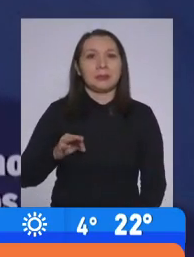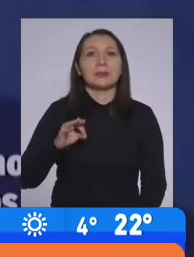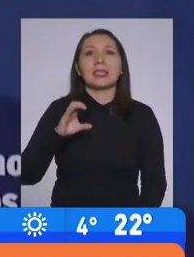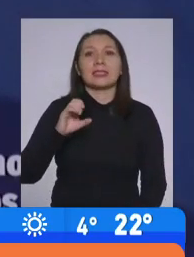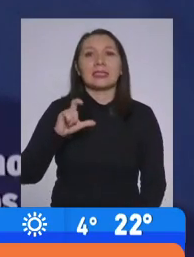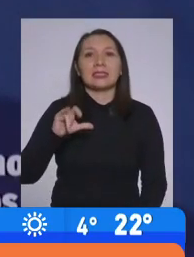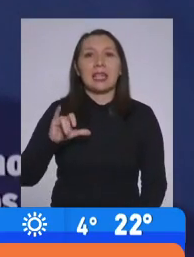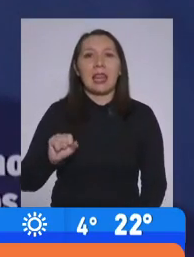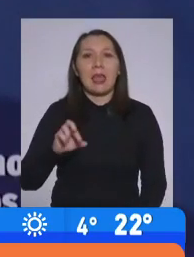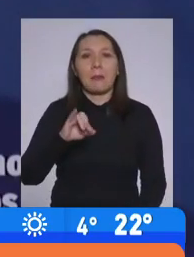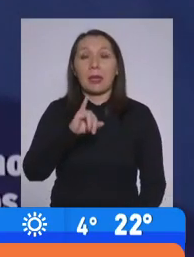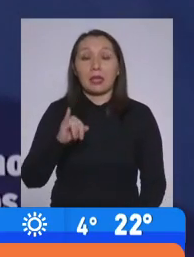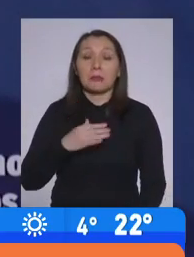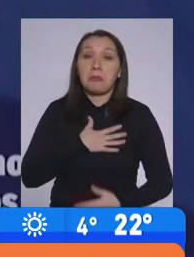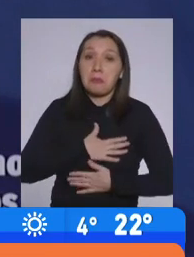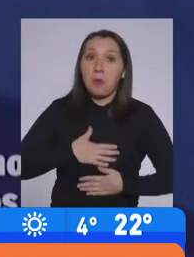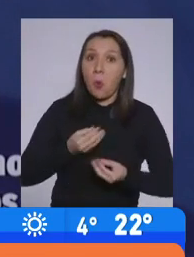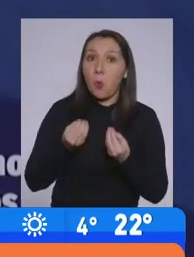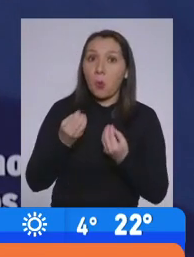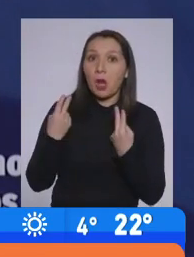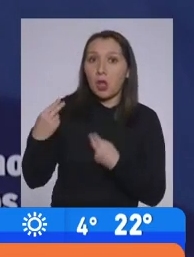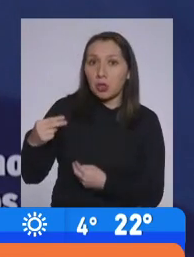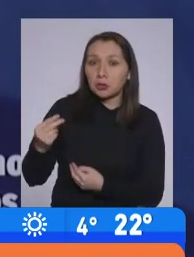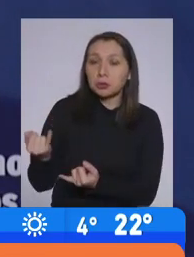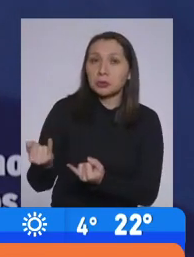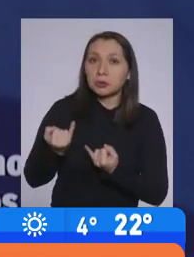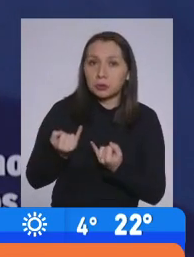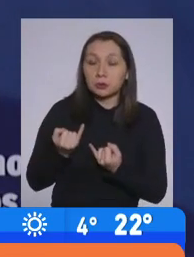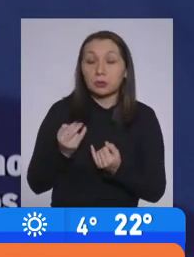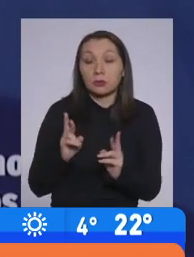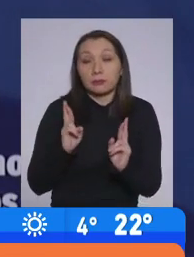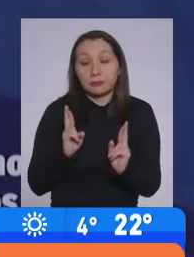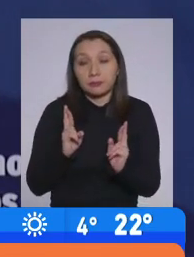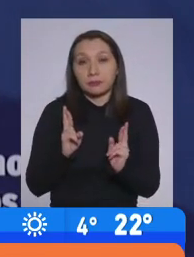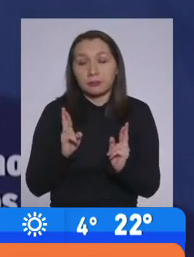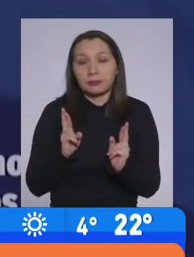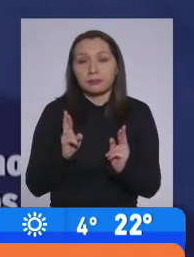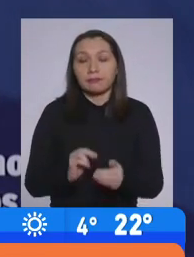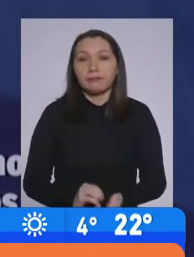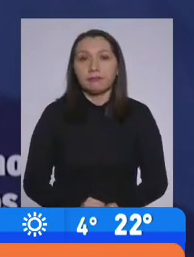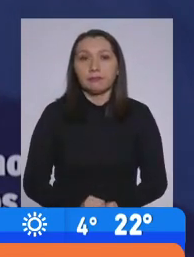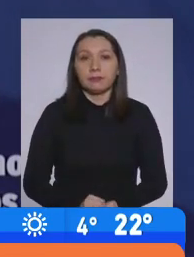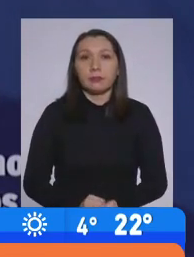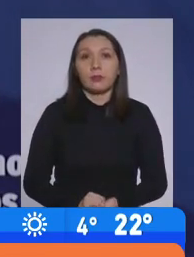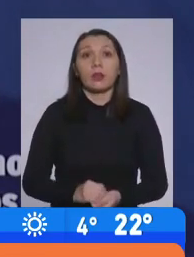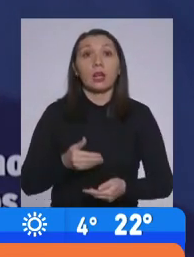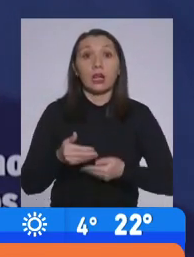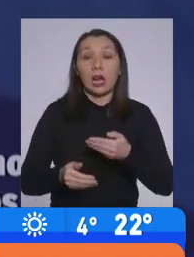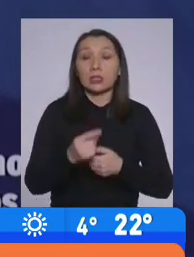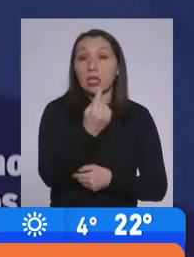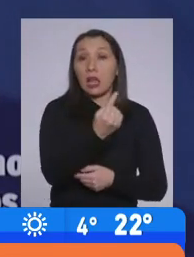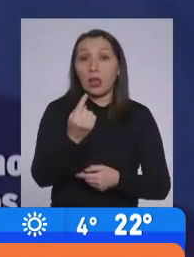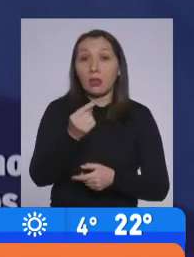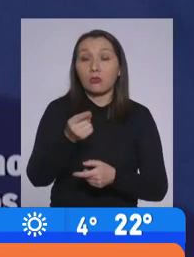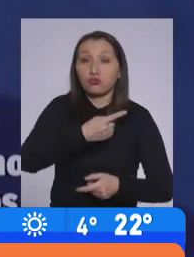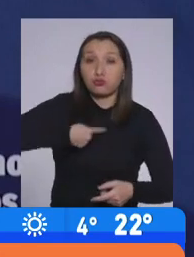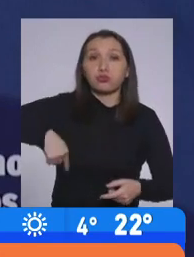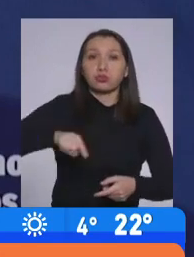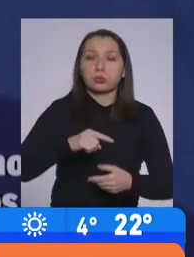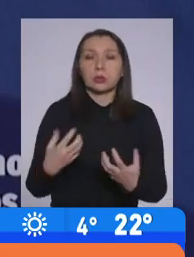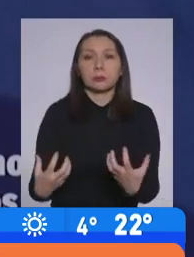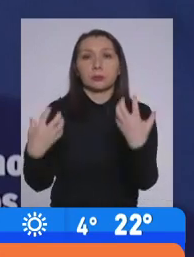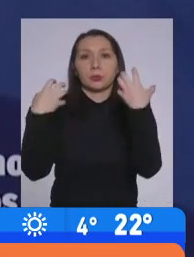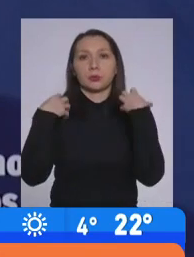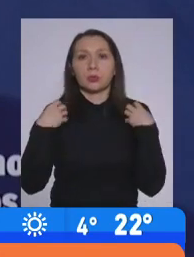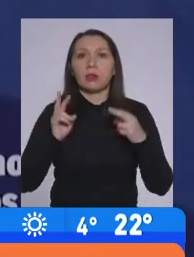con agrado escuchar esta noticia espero que actúan con actuemos con